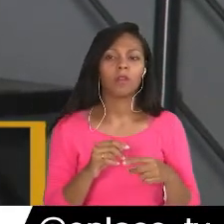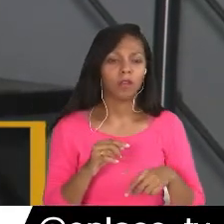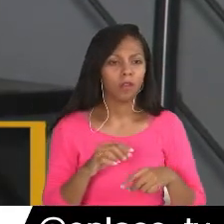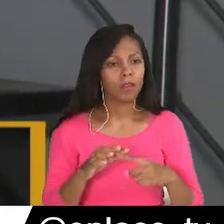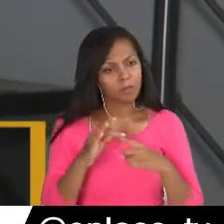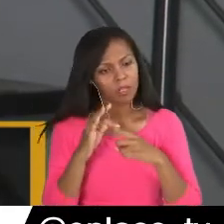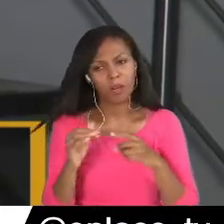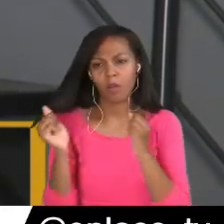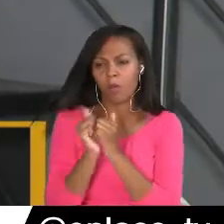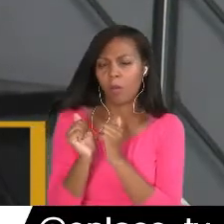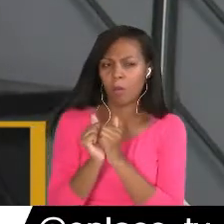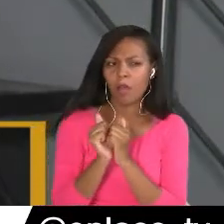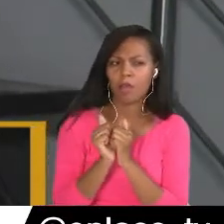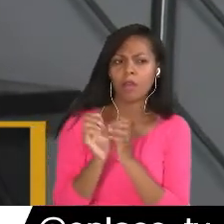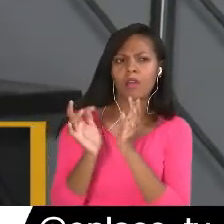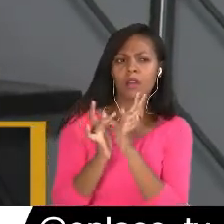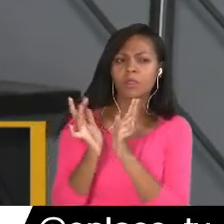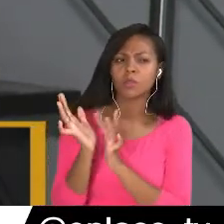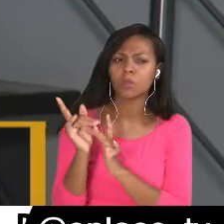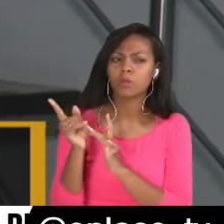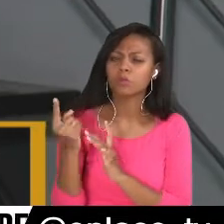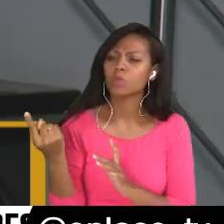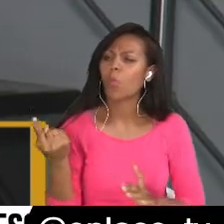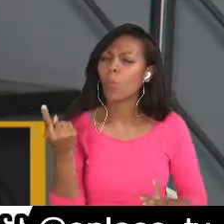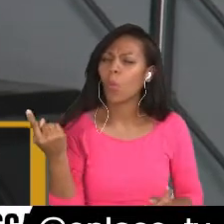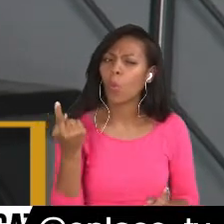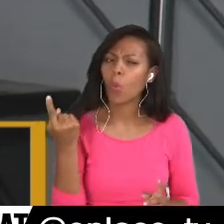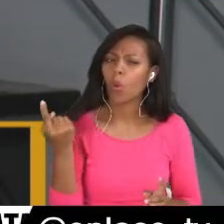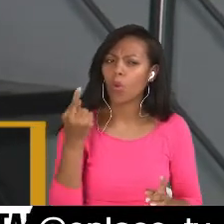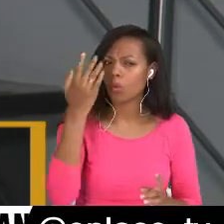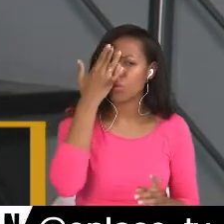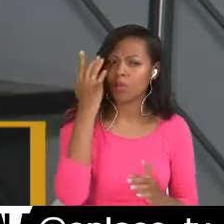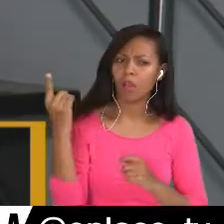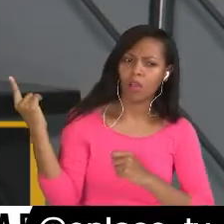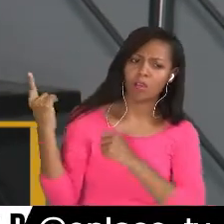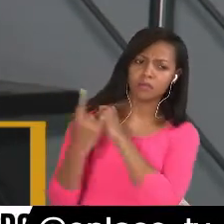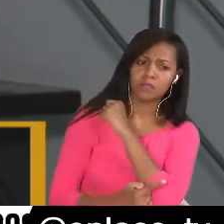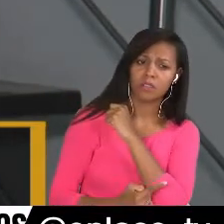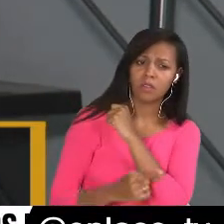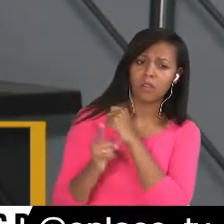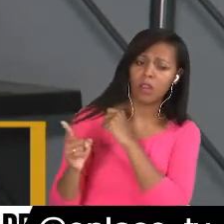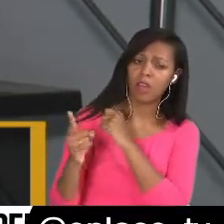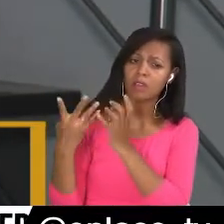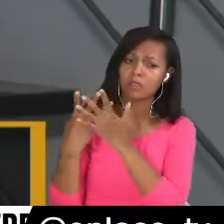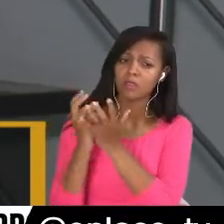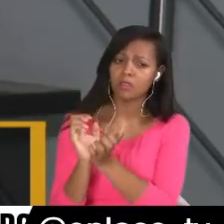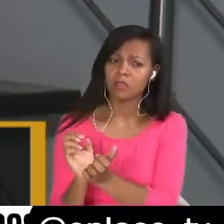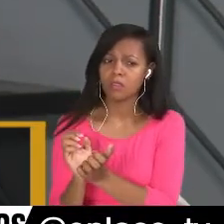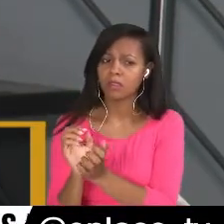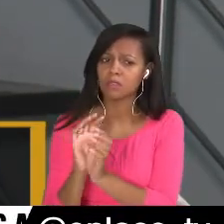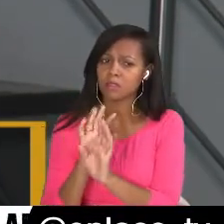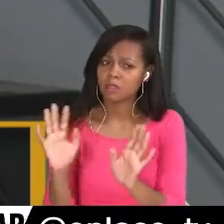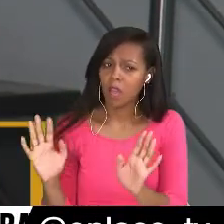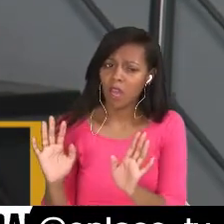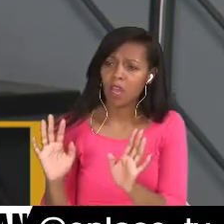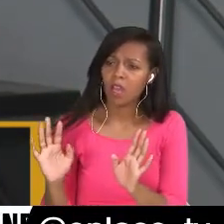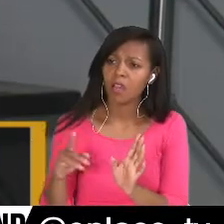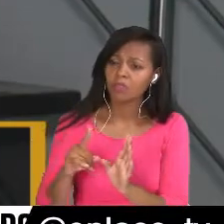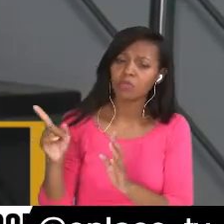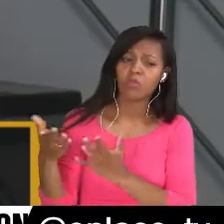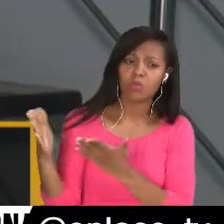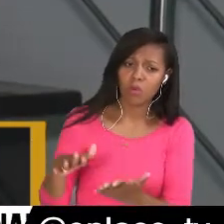Jesús, que está solito allá, digamos que lo condenaron, lo abandonaron sus amigos, pero pues nosotros hacemos ese